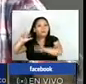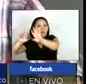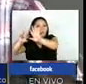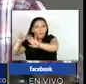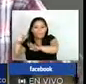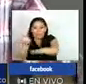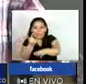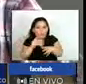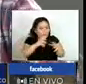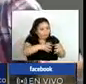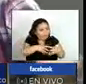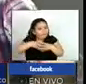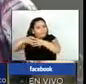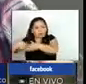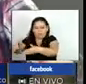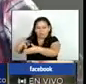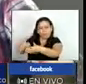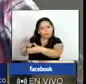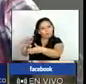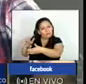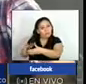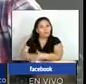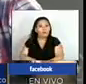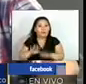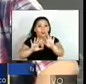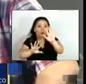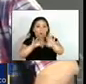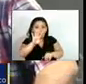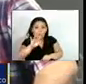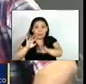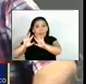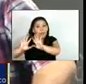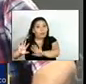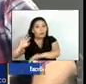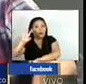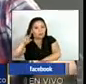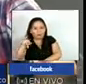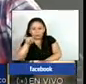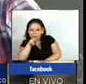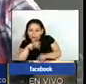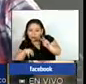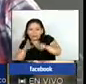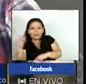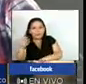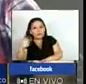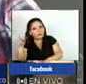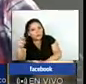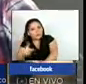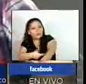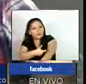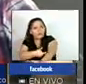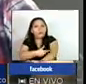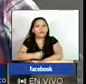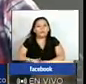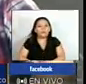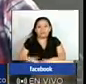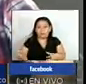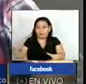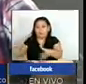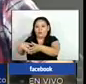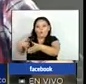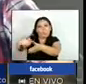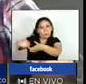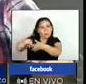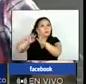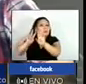pacientes aislados con cuadros leves. 14 pacientes que han requerido manejo hospitalario, 7 de los cuales están